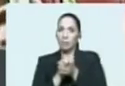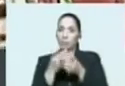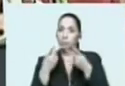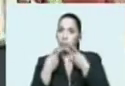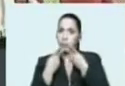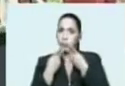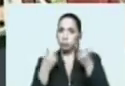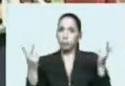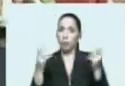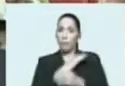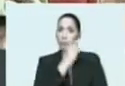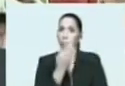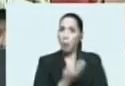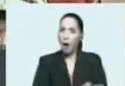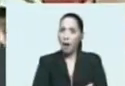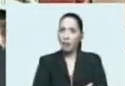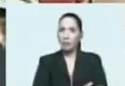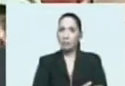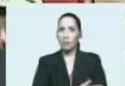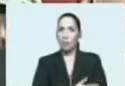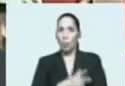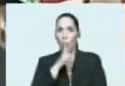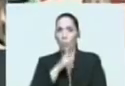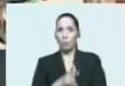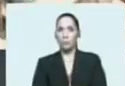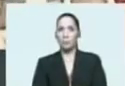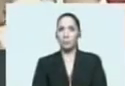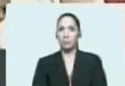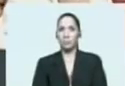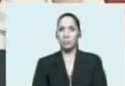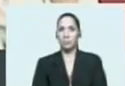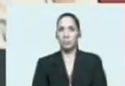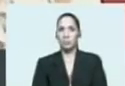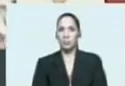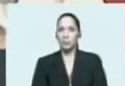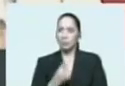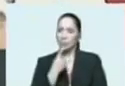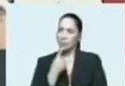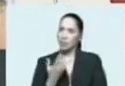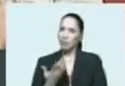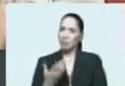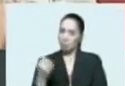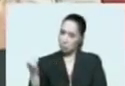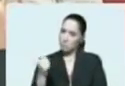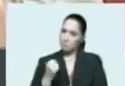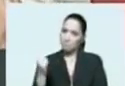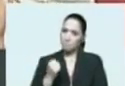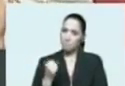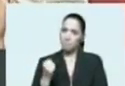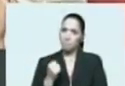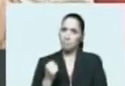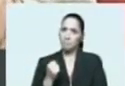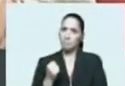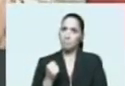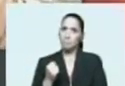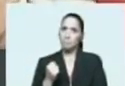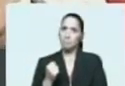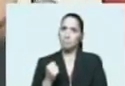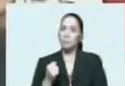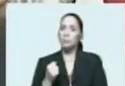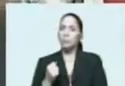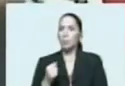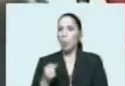señalamientos fuertes críticas y yo digo si la crítica es imprescindible